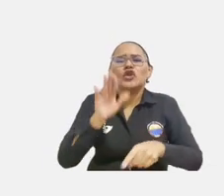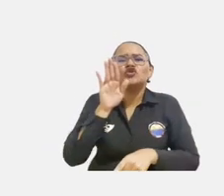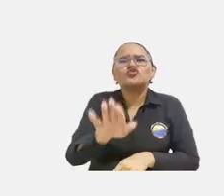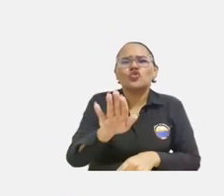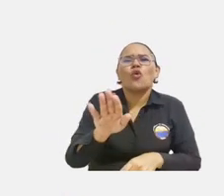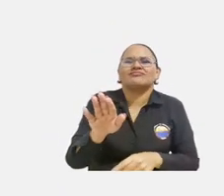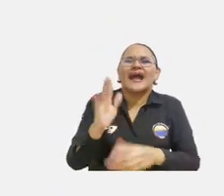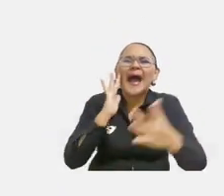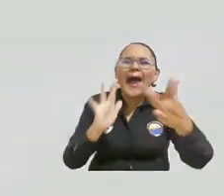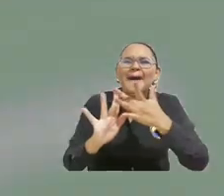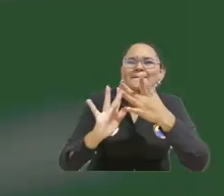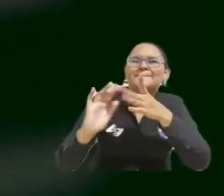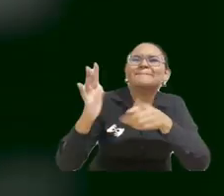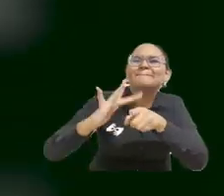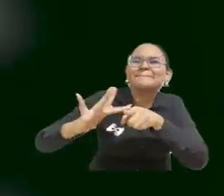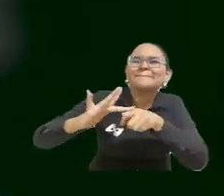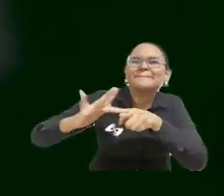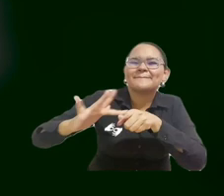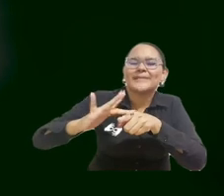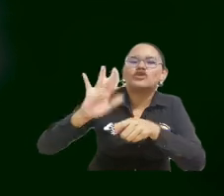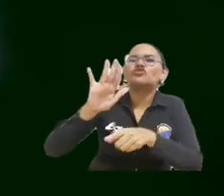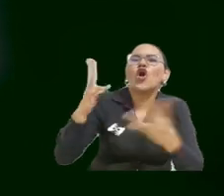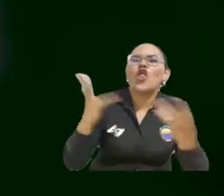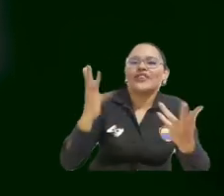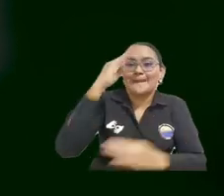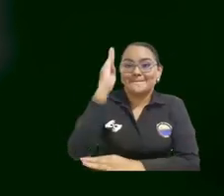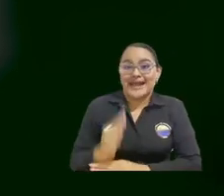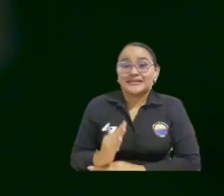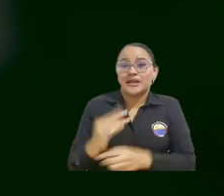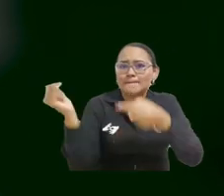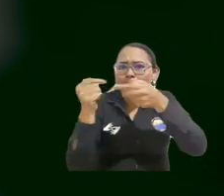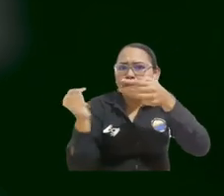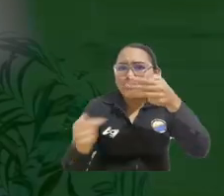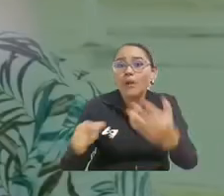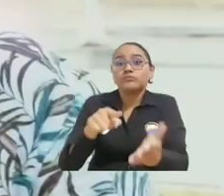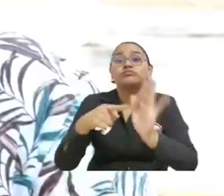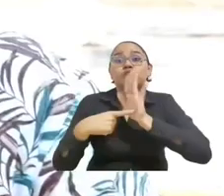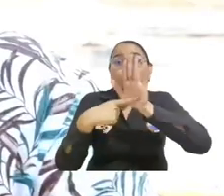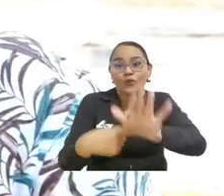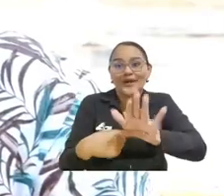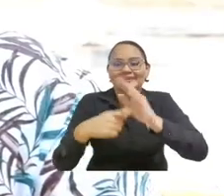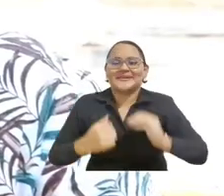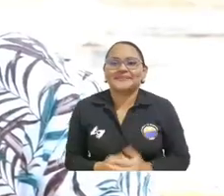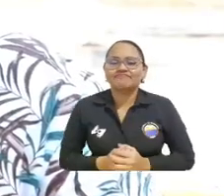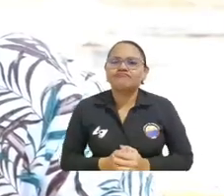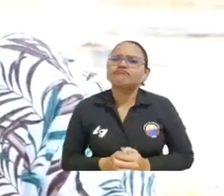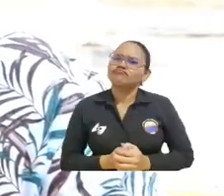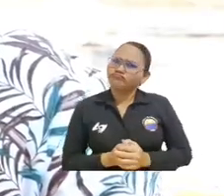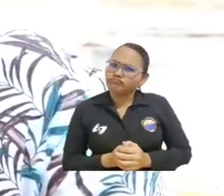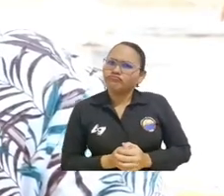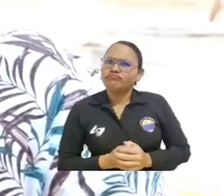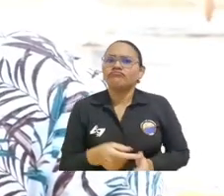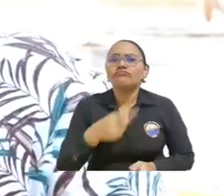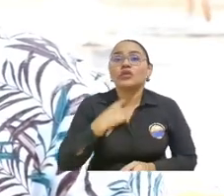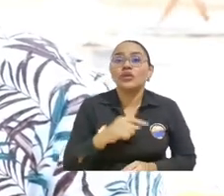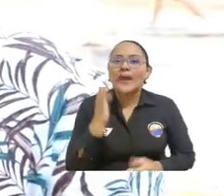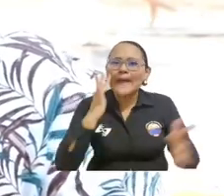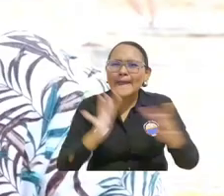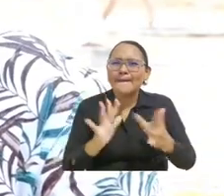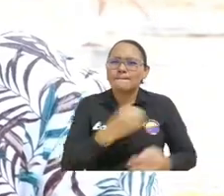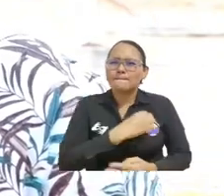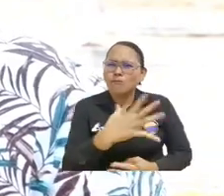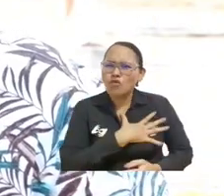Mater, y el programa MUFLA América para realizar pasantías en Brasil. Son oportunidades que uno va